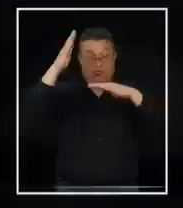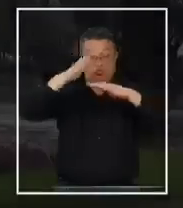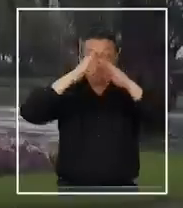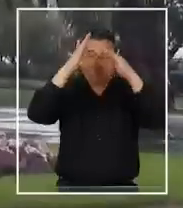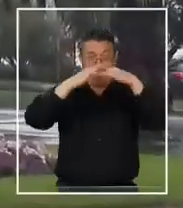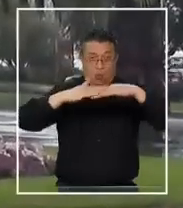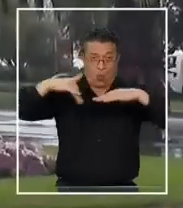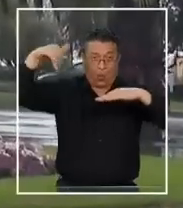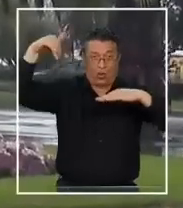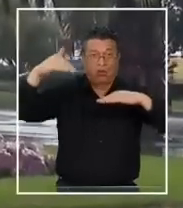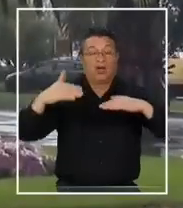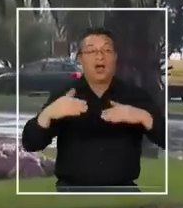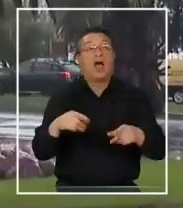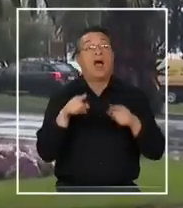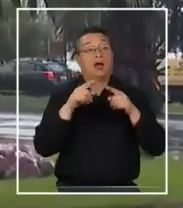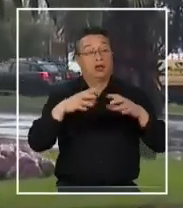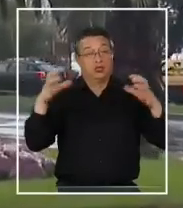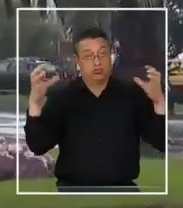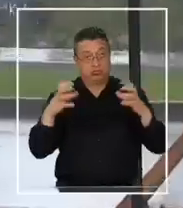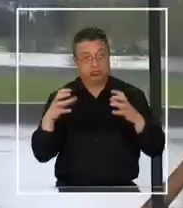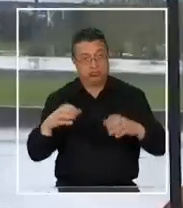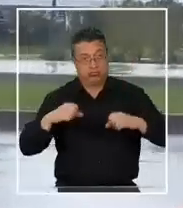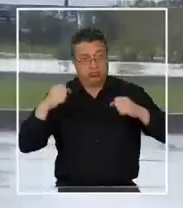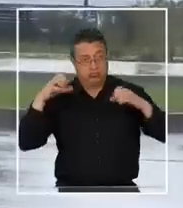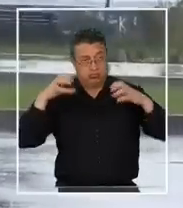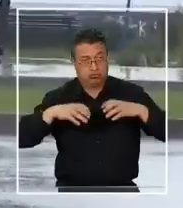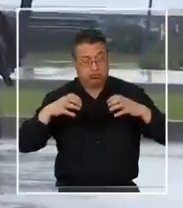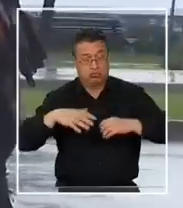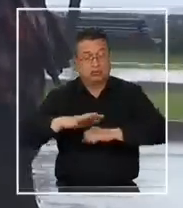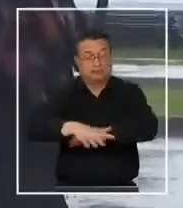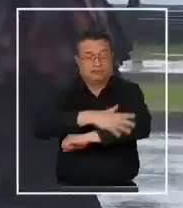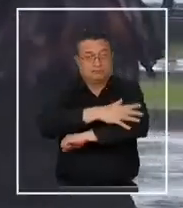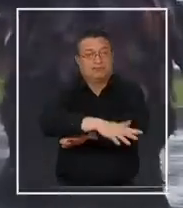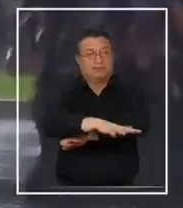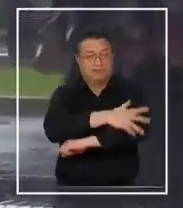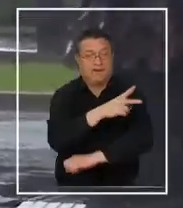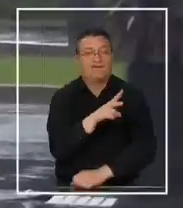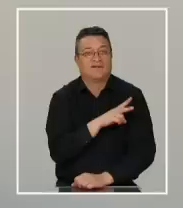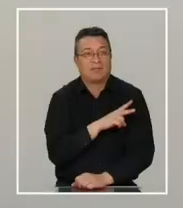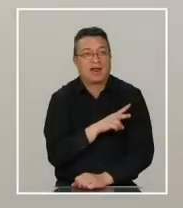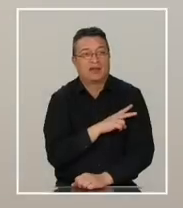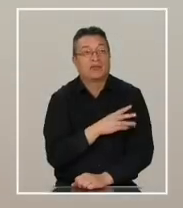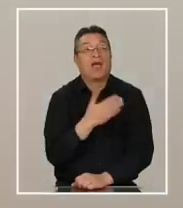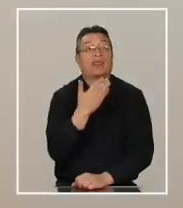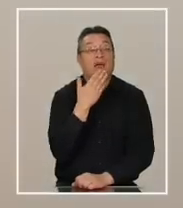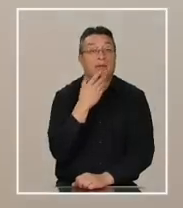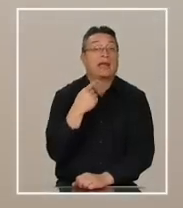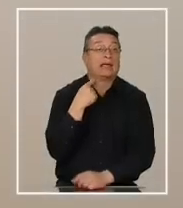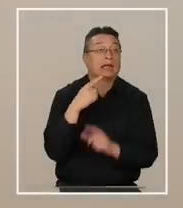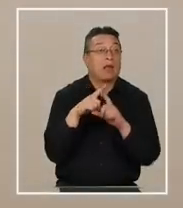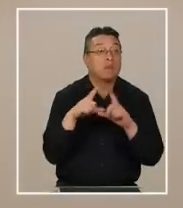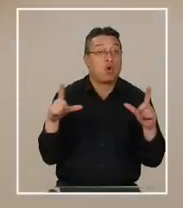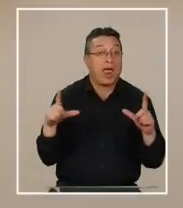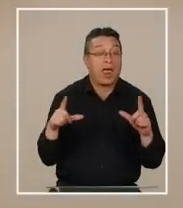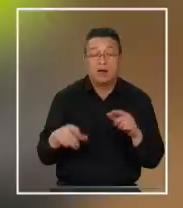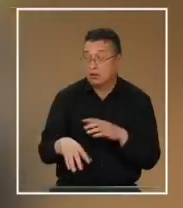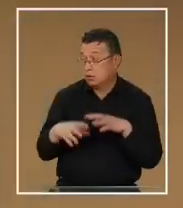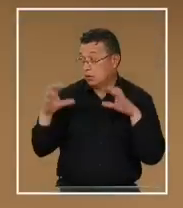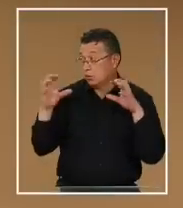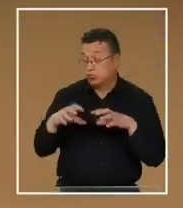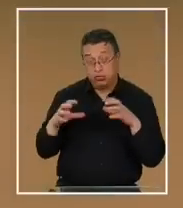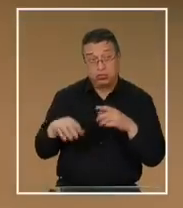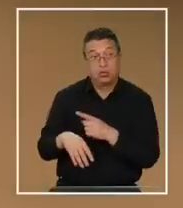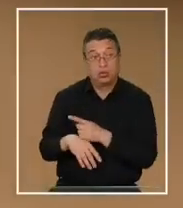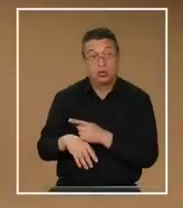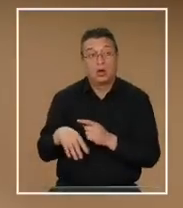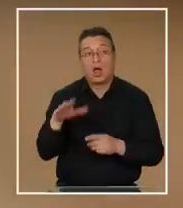abollado. Lluvias intensas que se han dejado sentir en el sector costero de la región de Valparaíso, también en Quilpué, donde las precipitaciones